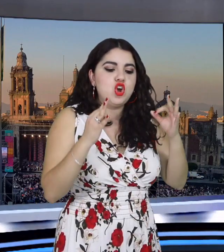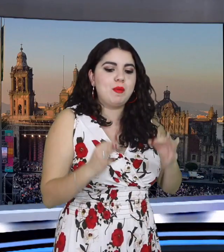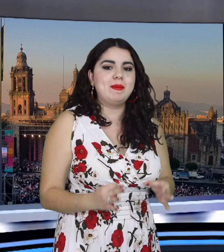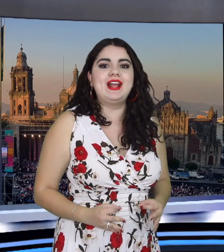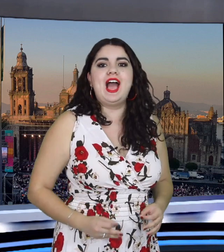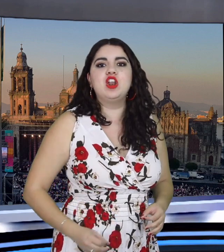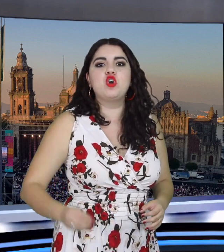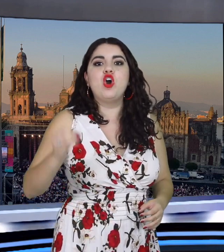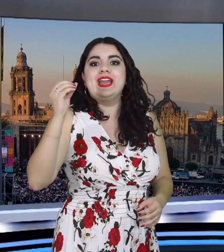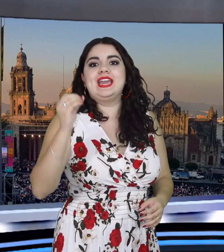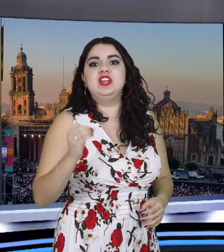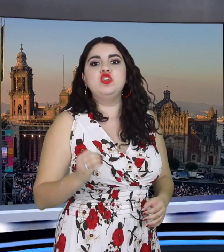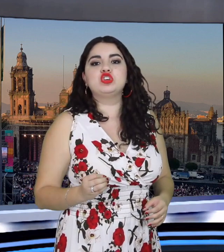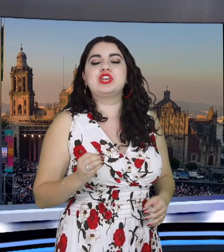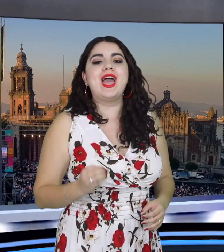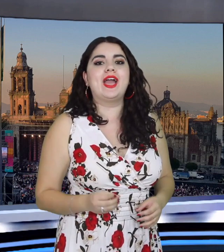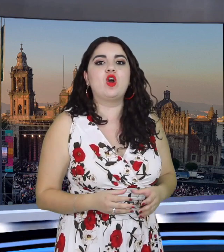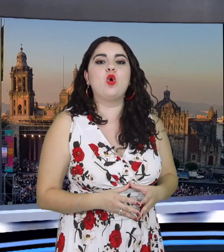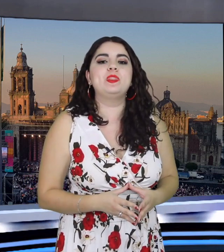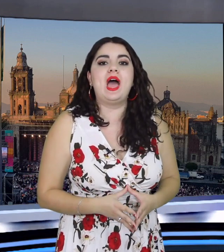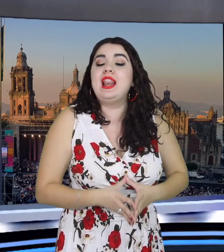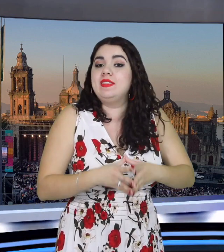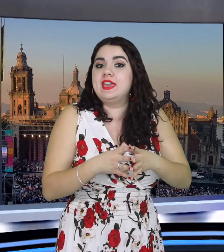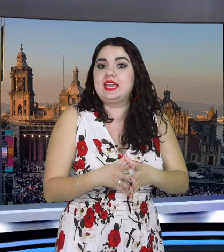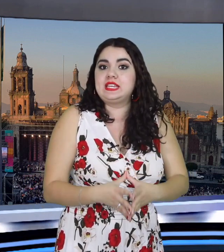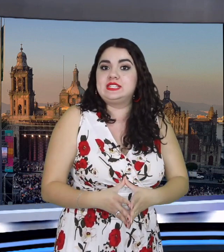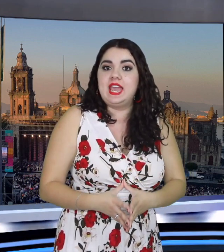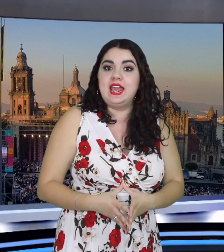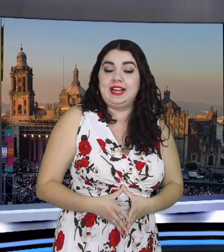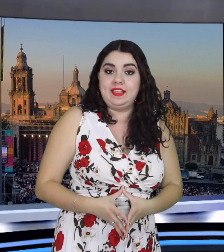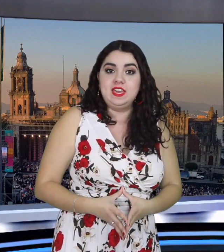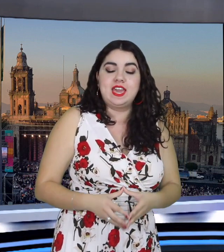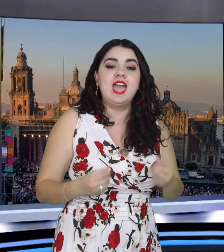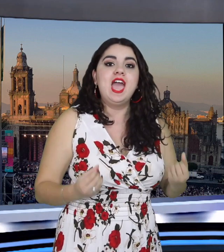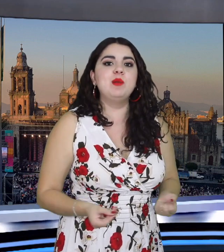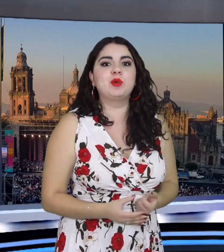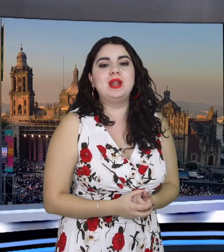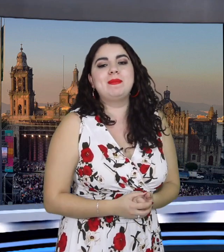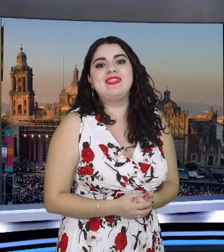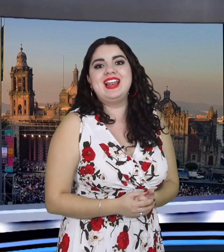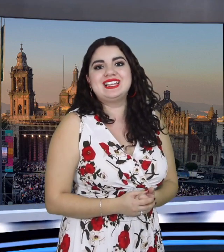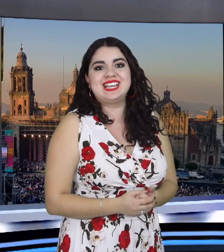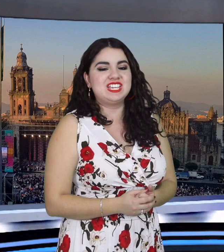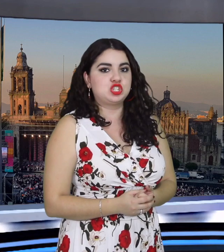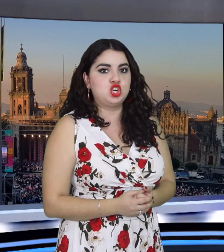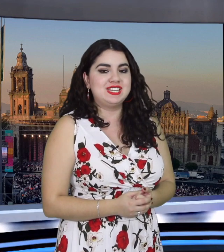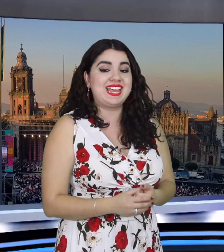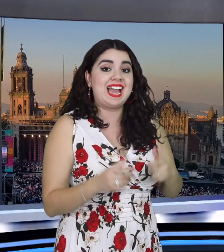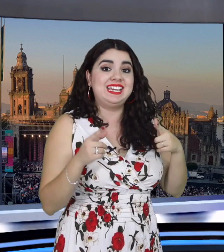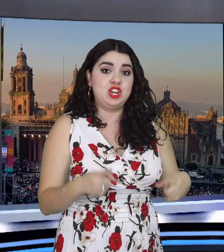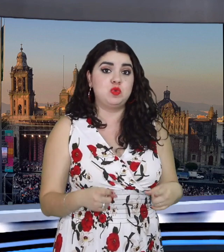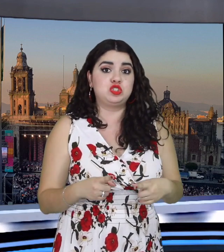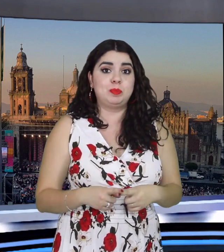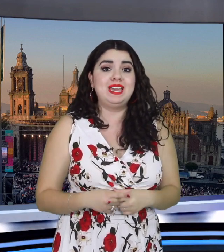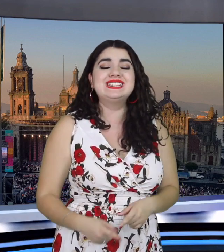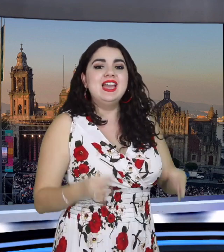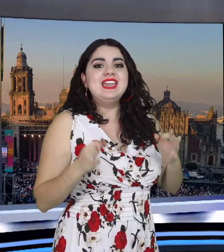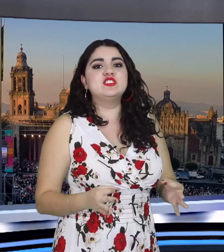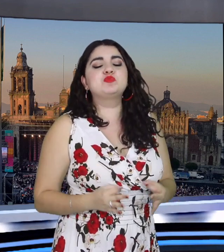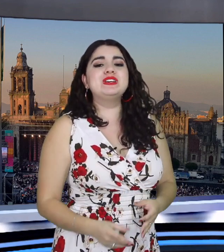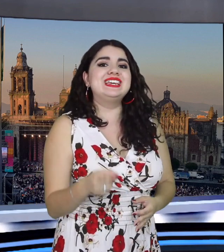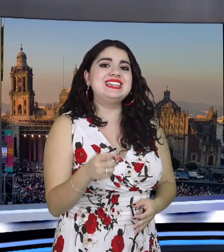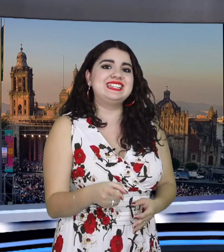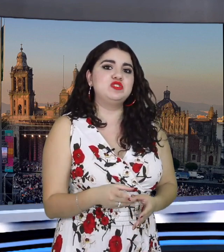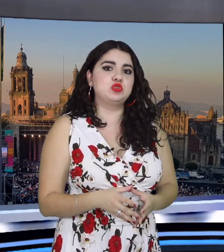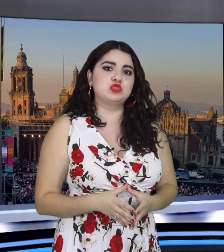escatimar, no va a haber algo que no se haga con tal de que se erradique el problema de las adicciones aquí en nuestro país.